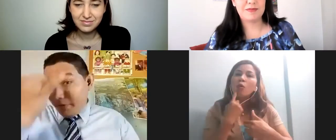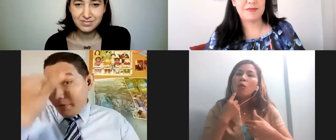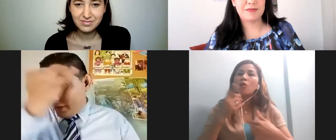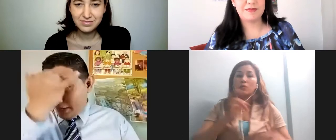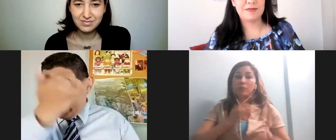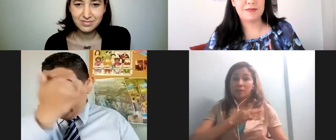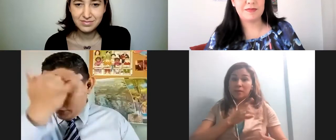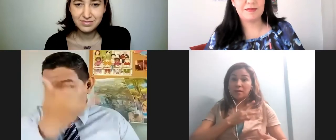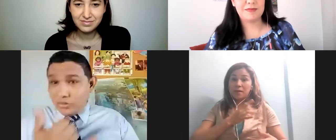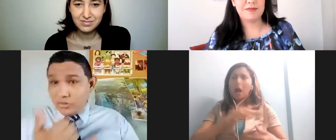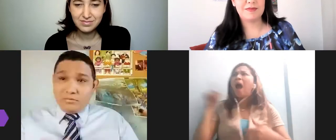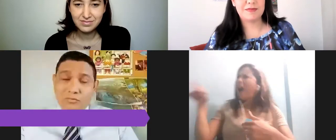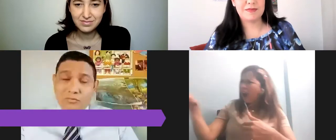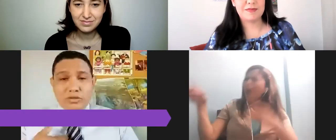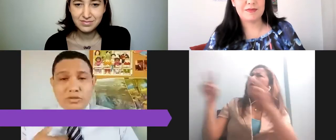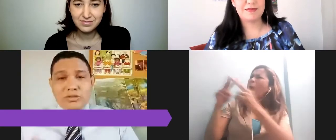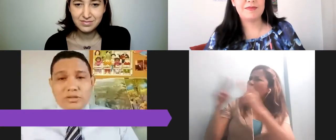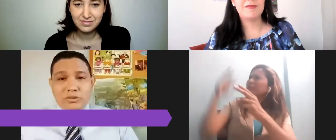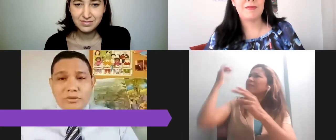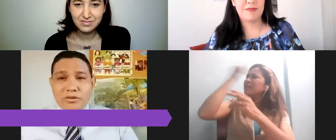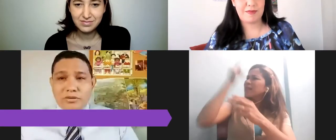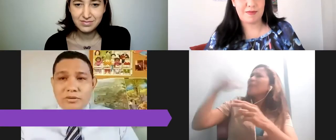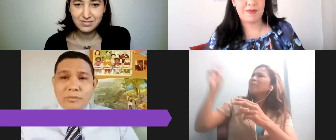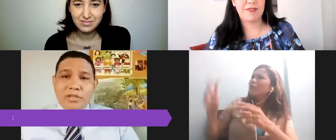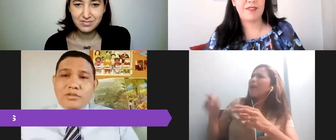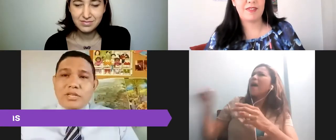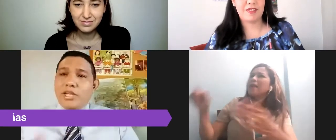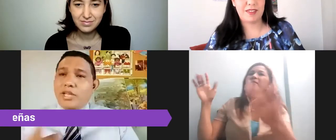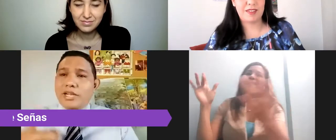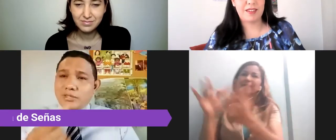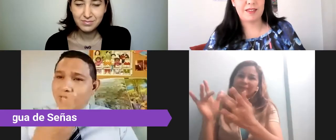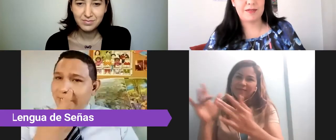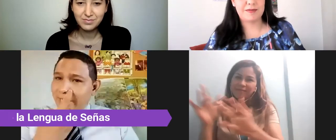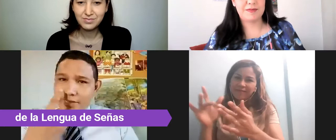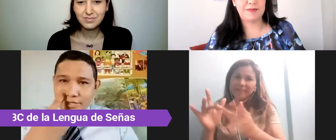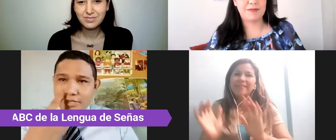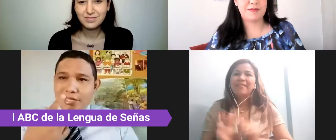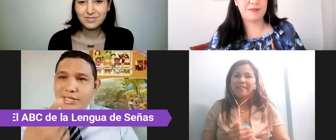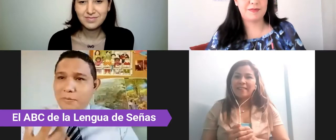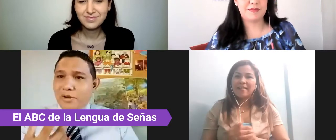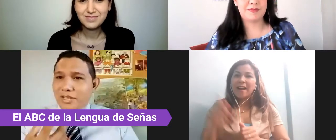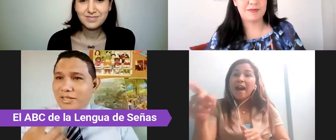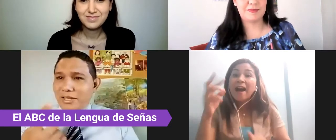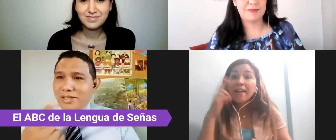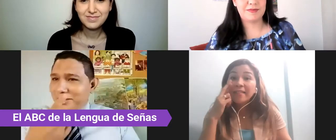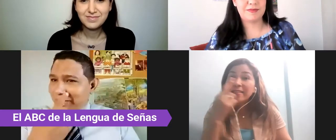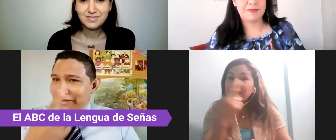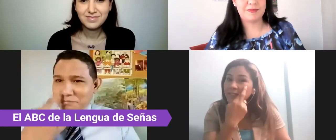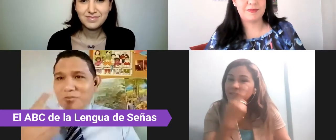él sabe que ese soy yo cuando tiene contacto conmigo. Entonces, en el caso de Dalia es esta y es